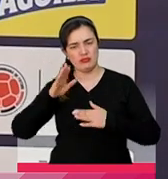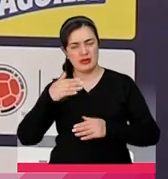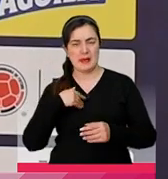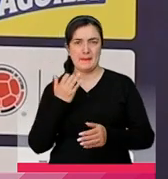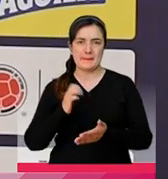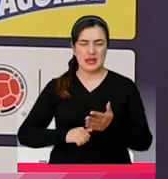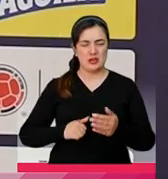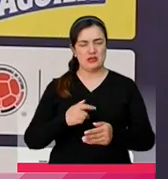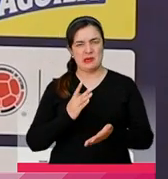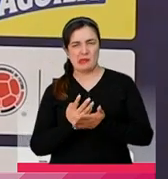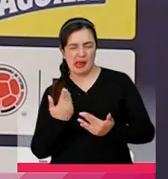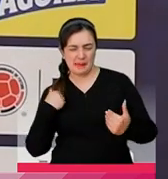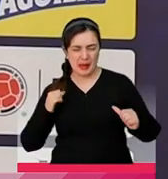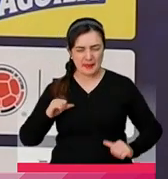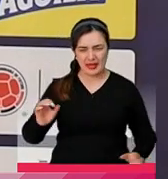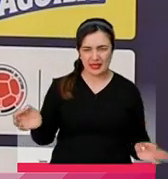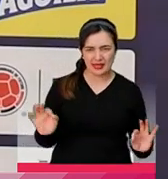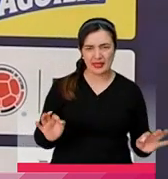dios